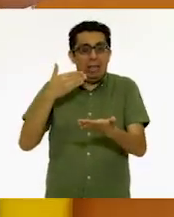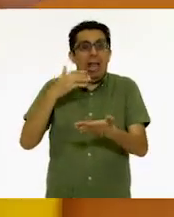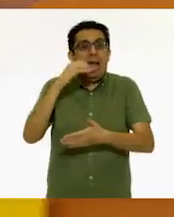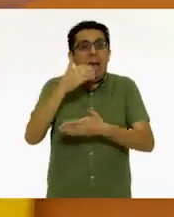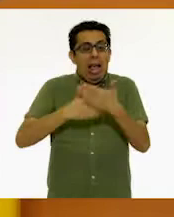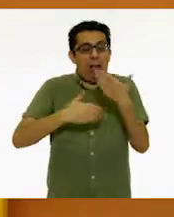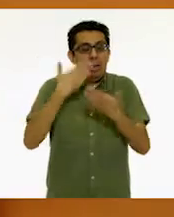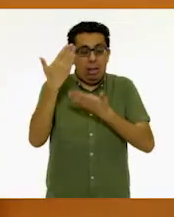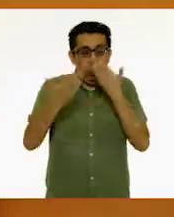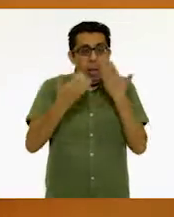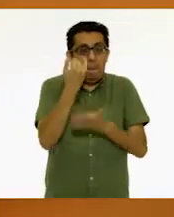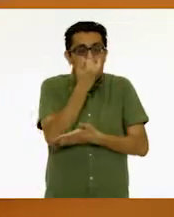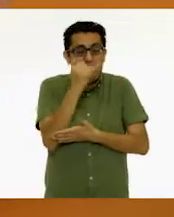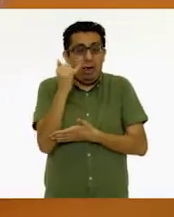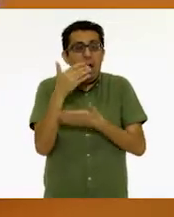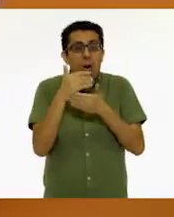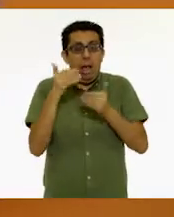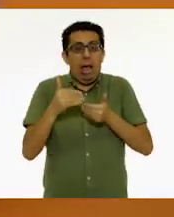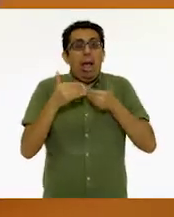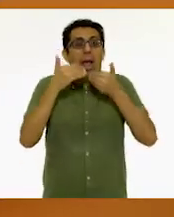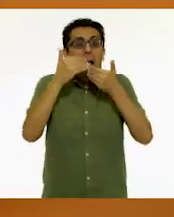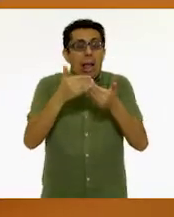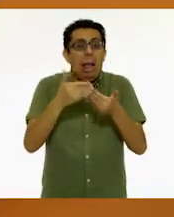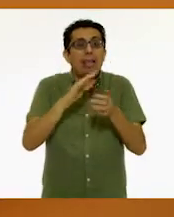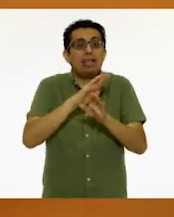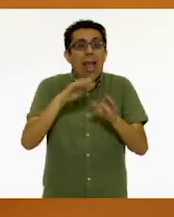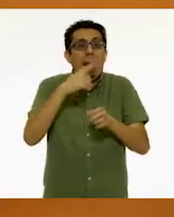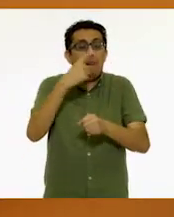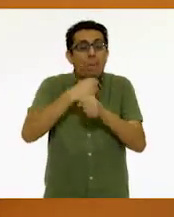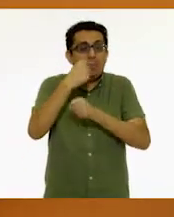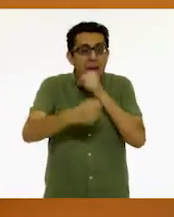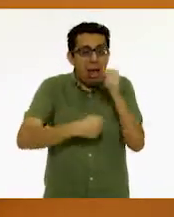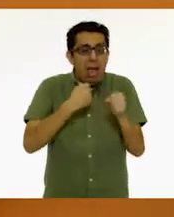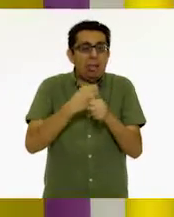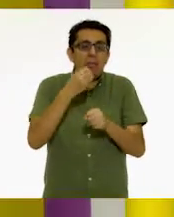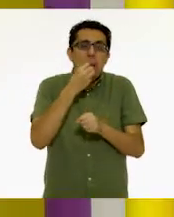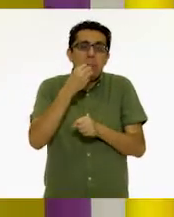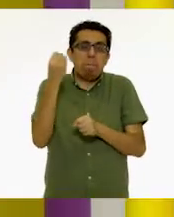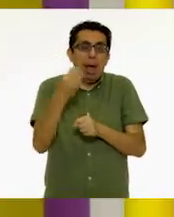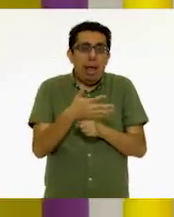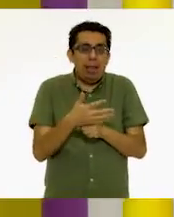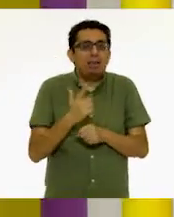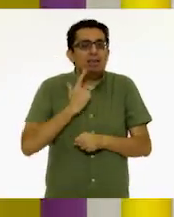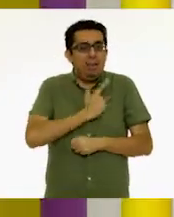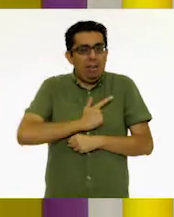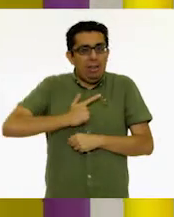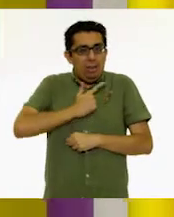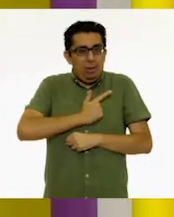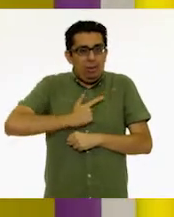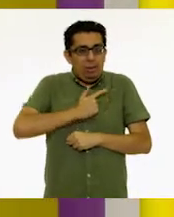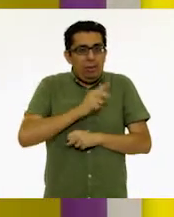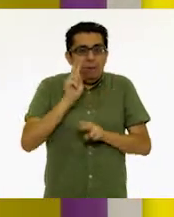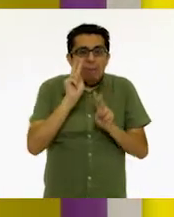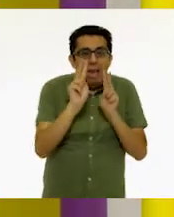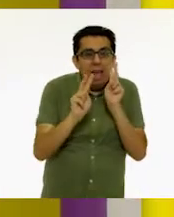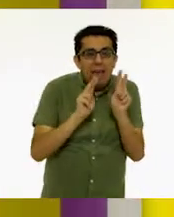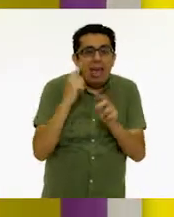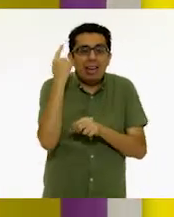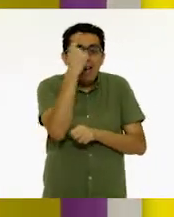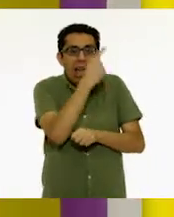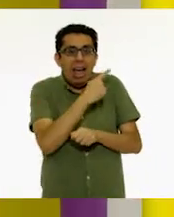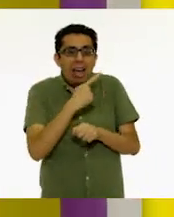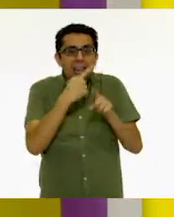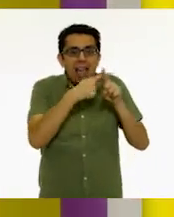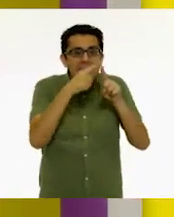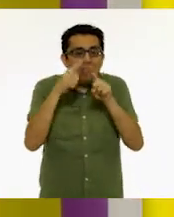preescolar y ahora se vienen con nosotros a primaria. ¡Qué padre, ¿verdad, Pepe? Sí, me da mucho gusto ver a muchas caritas nuevas.